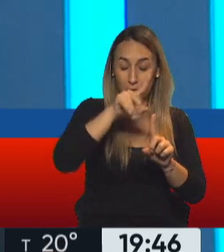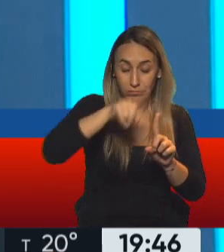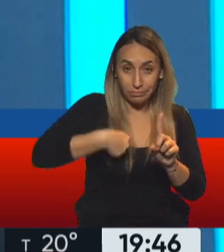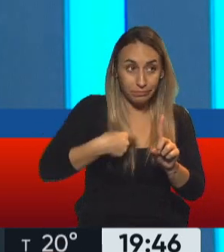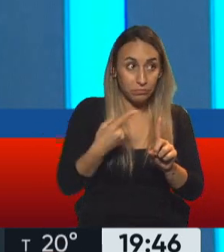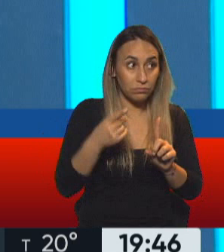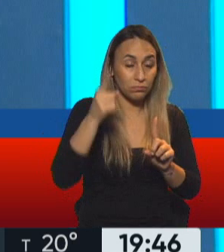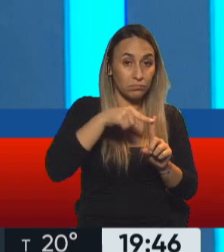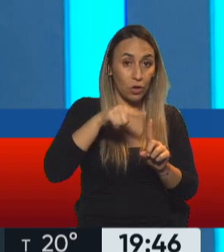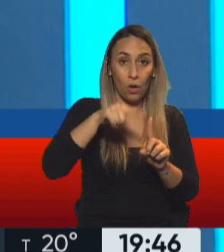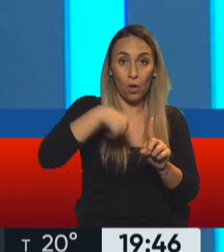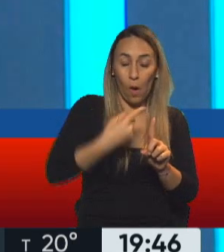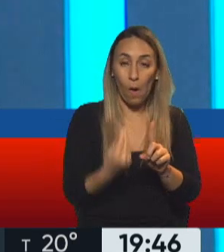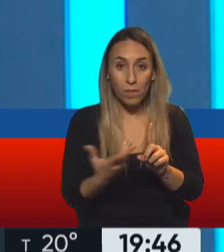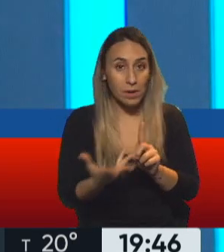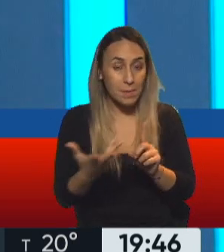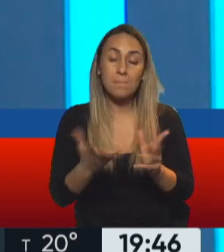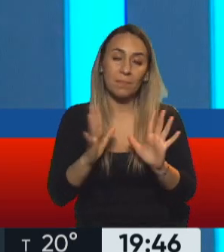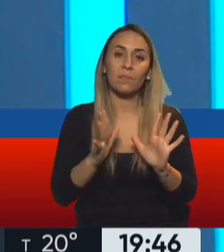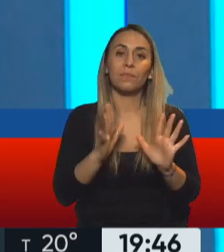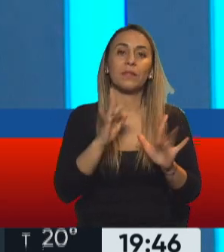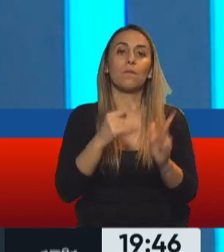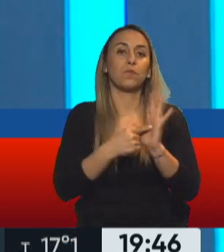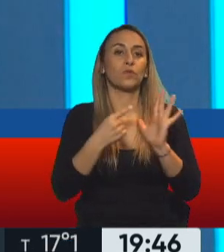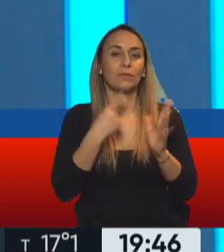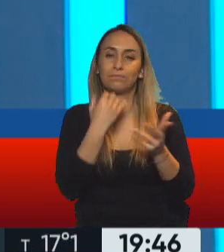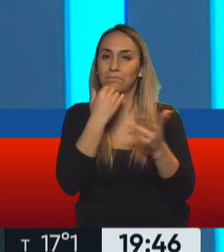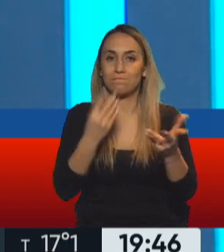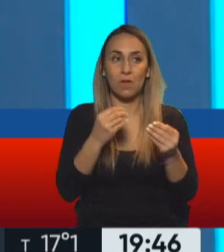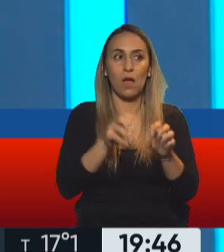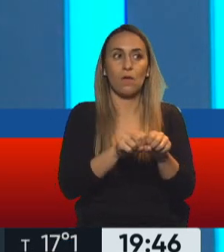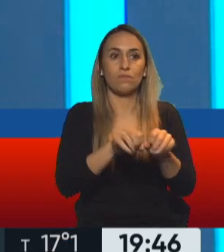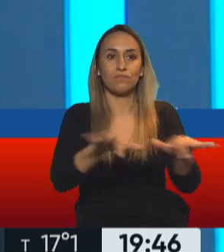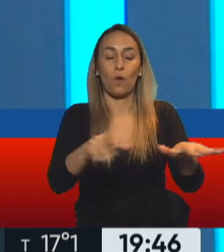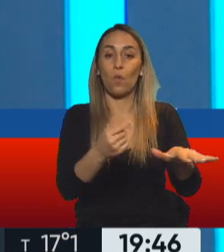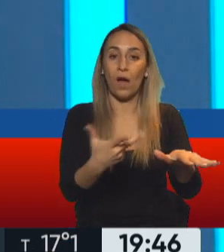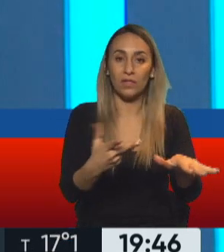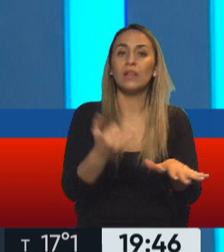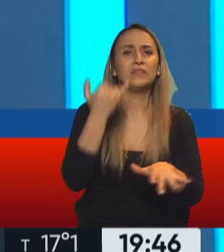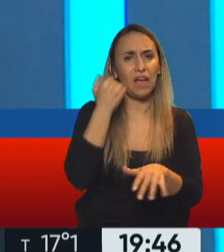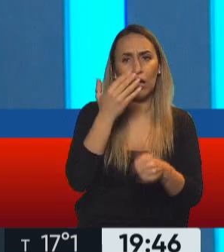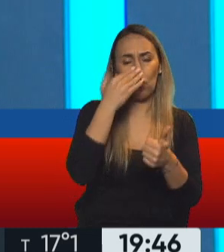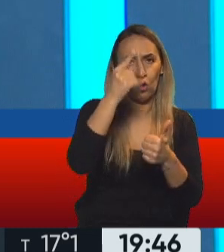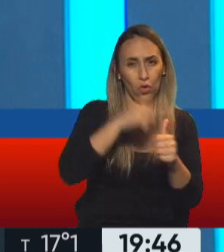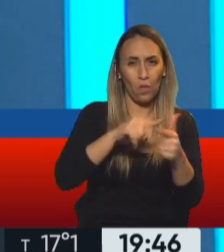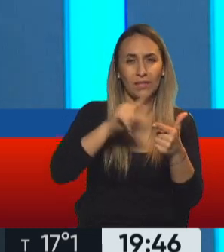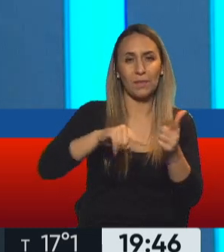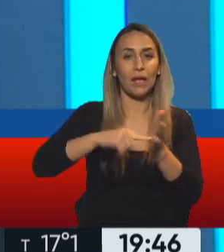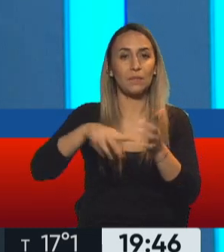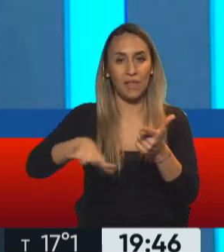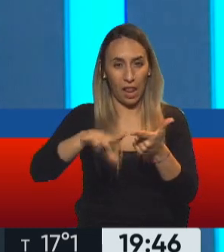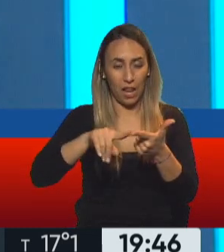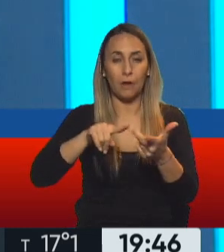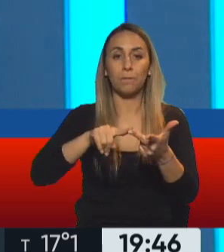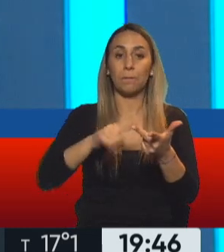sostener, si va a aumentar la cantidad de contagios. Pero nosotros veíamos ya episodios en la provincia de Córdoba, en la ciudad de Buenos Aires, y